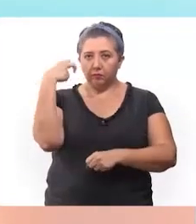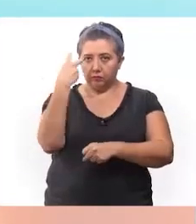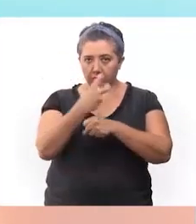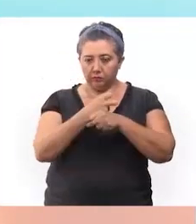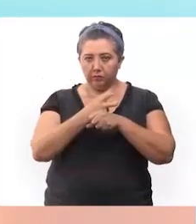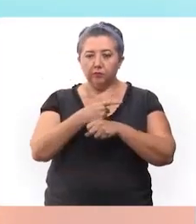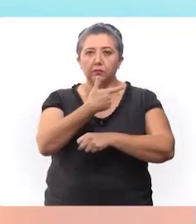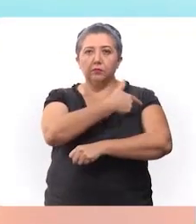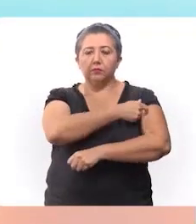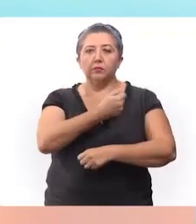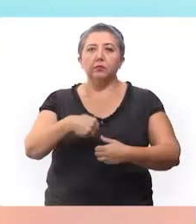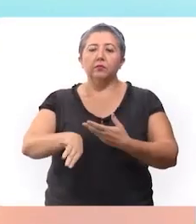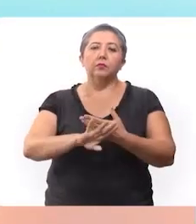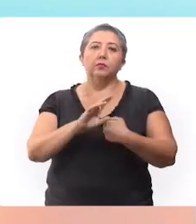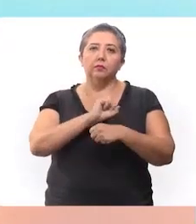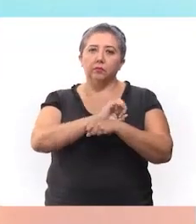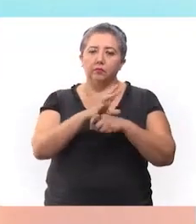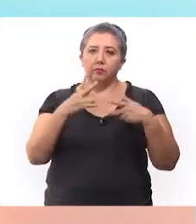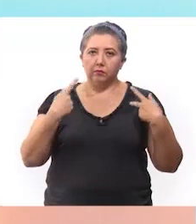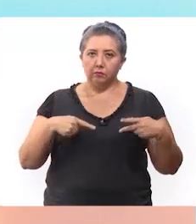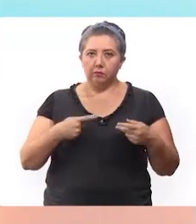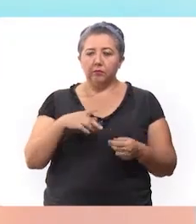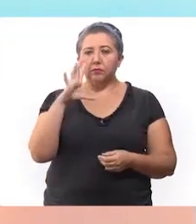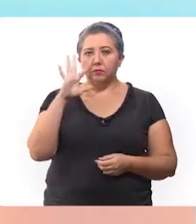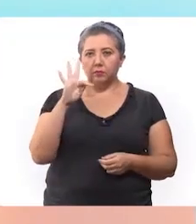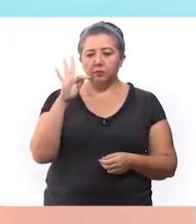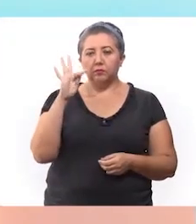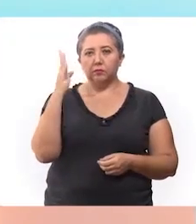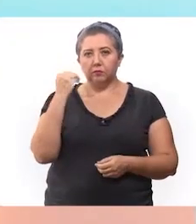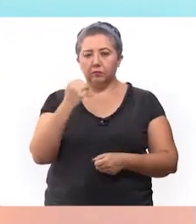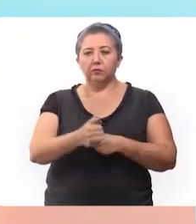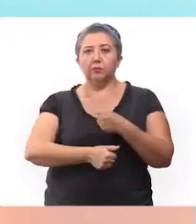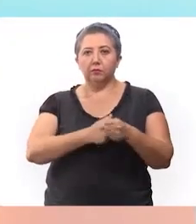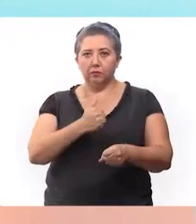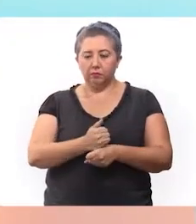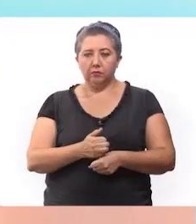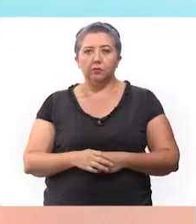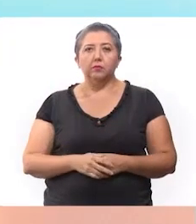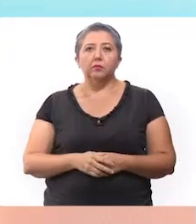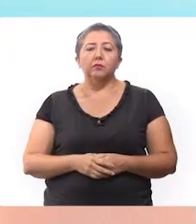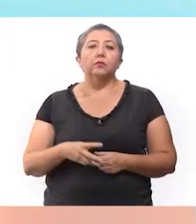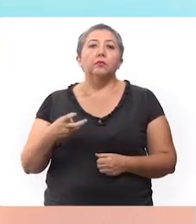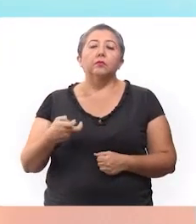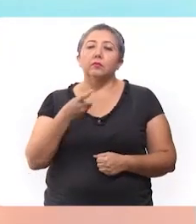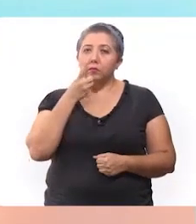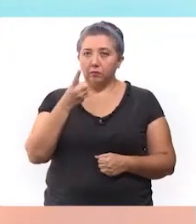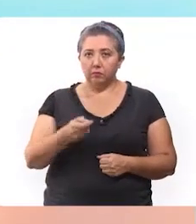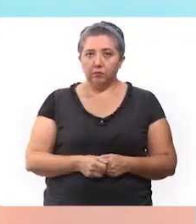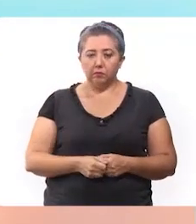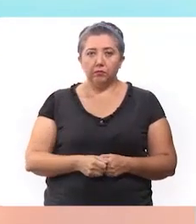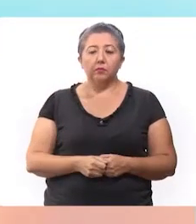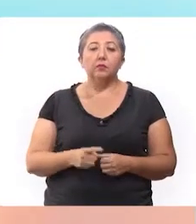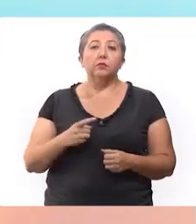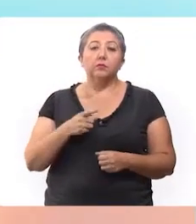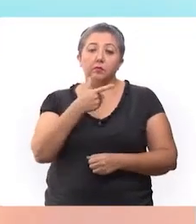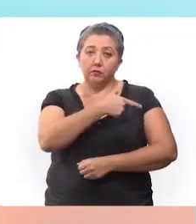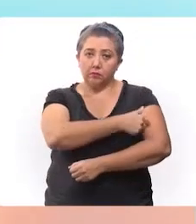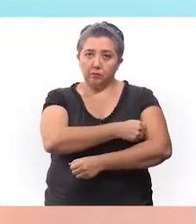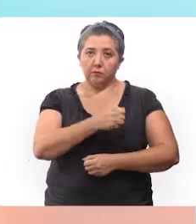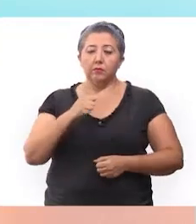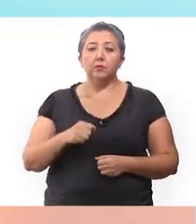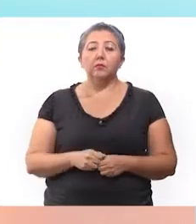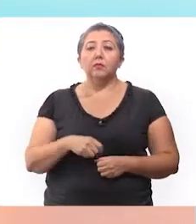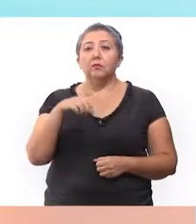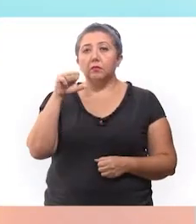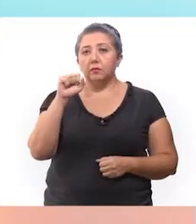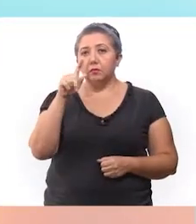segundas dosis de la vacuna contra el coronavirus a la población de 40 a 49 años de edad. Esta etapa de vacunación, en la que se administrarán dosis